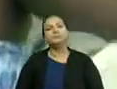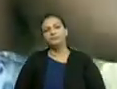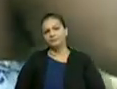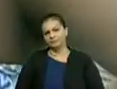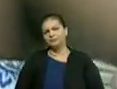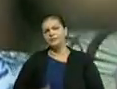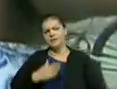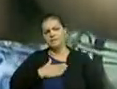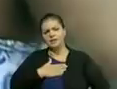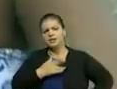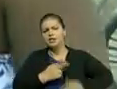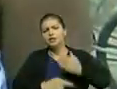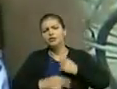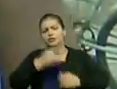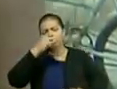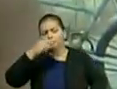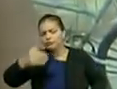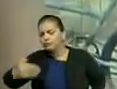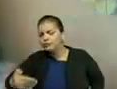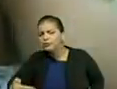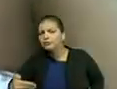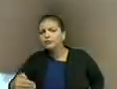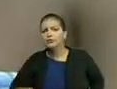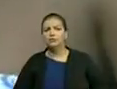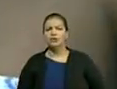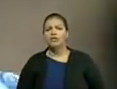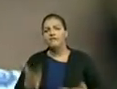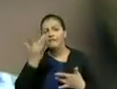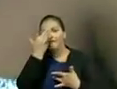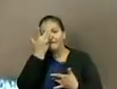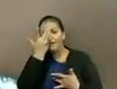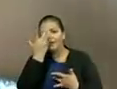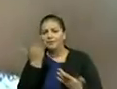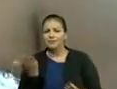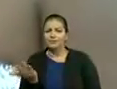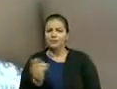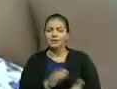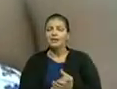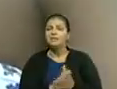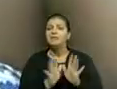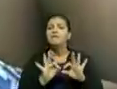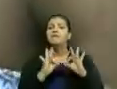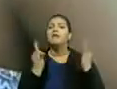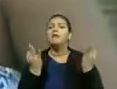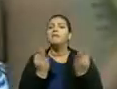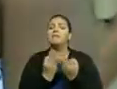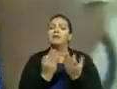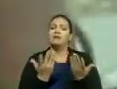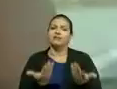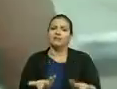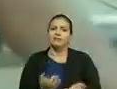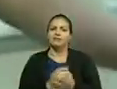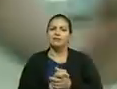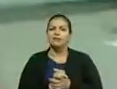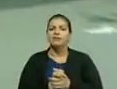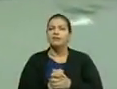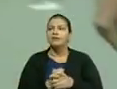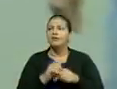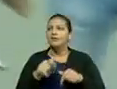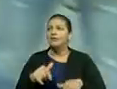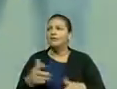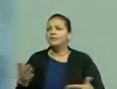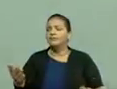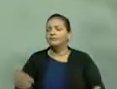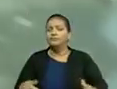horrible. O sea, que vengan y hagan su trabajo porque tenemos familia nosotros y... Y tengo a mi hijo pequeño y eso es una